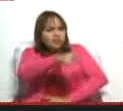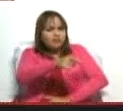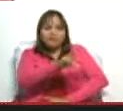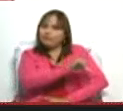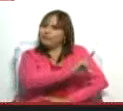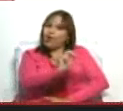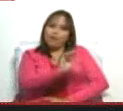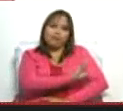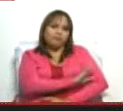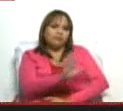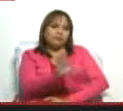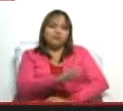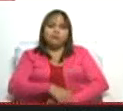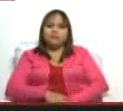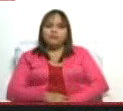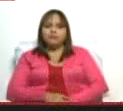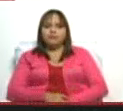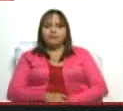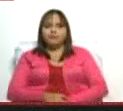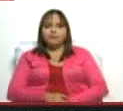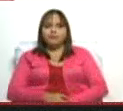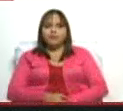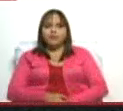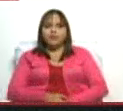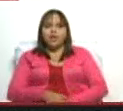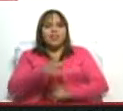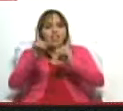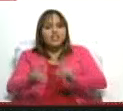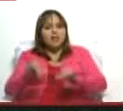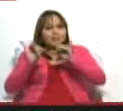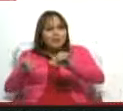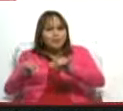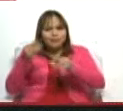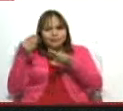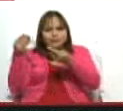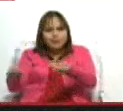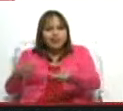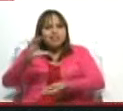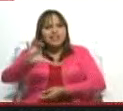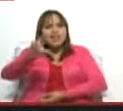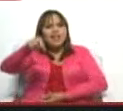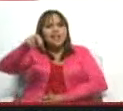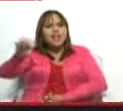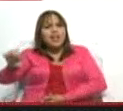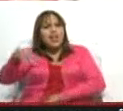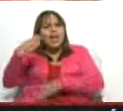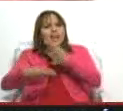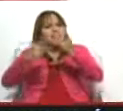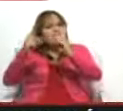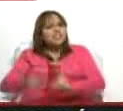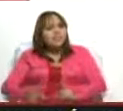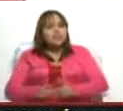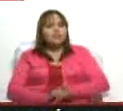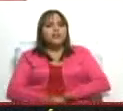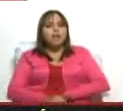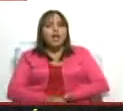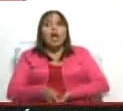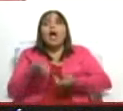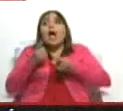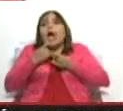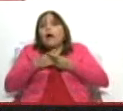No. Al final, quien toma la decisión es el CNE, es el que va a tomar la decisión. Ah, pero se ha